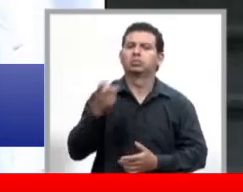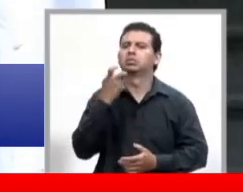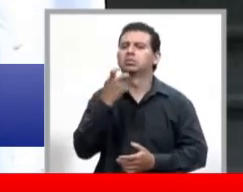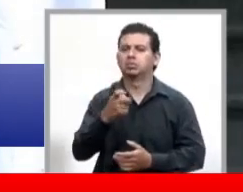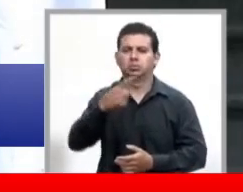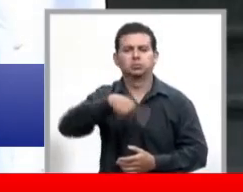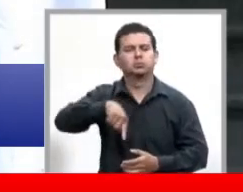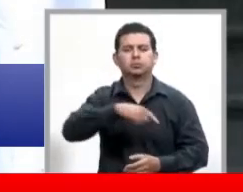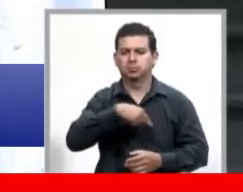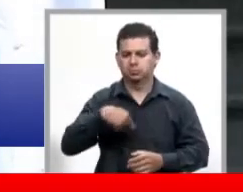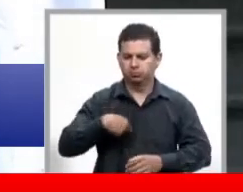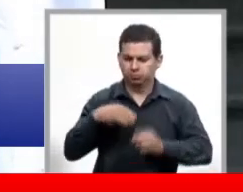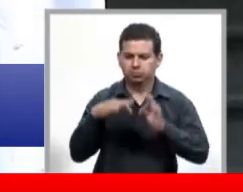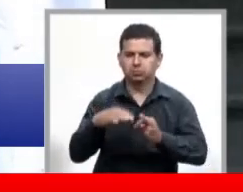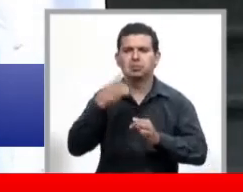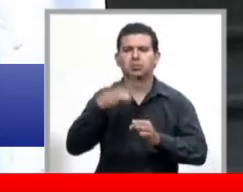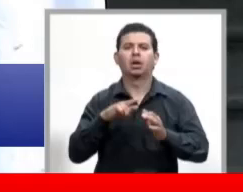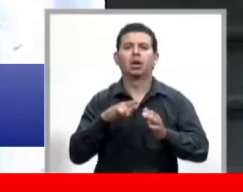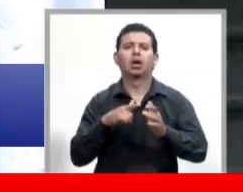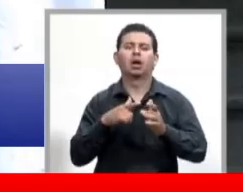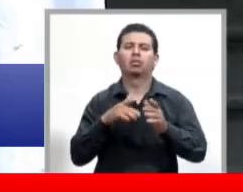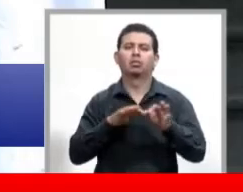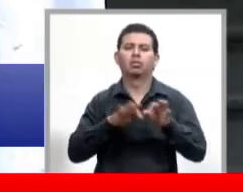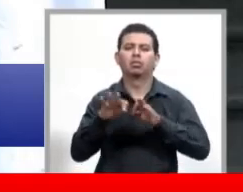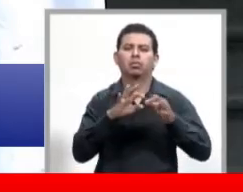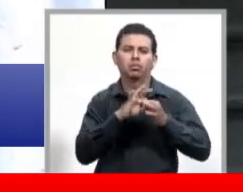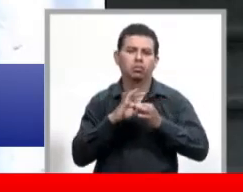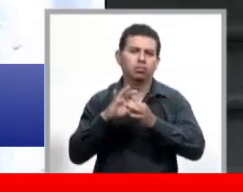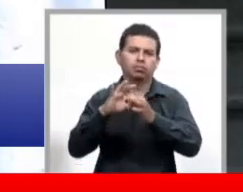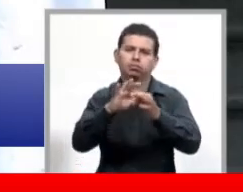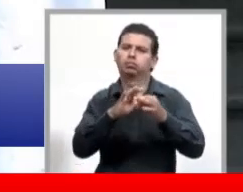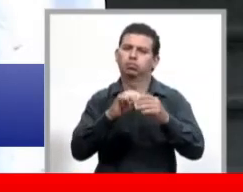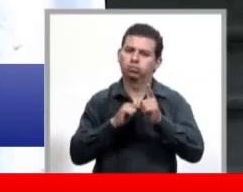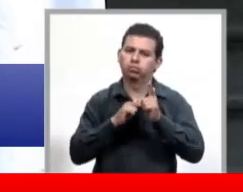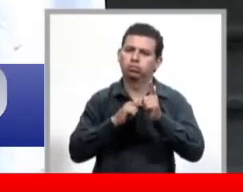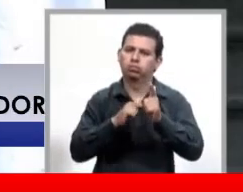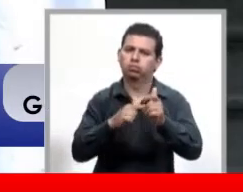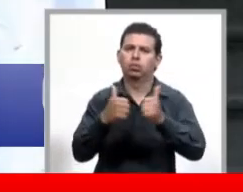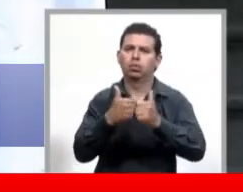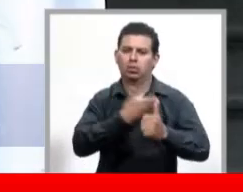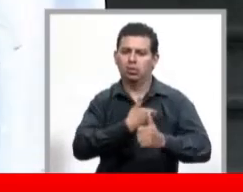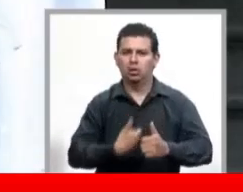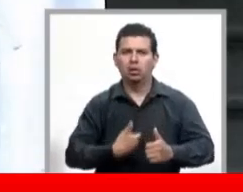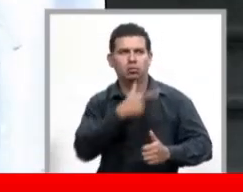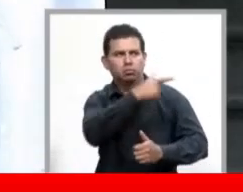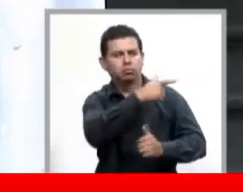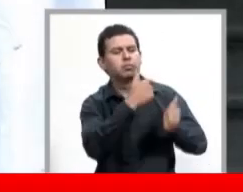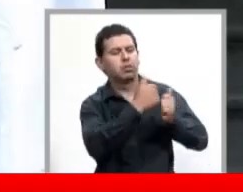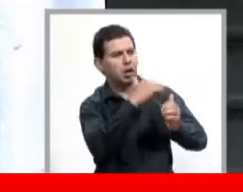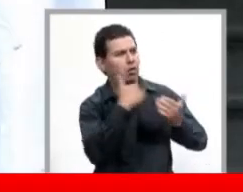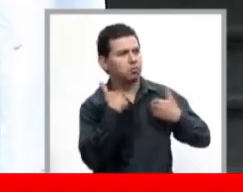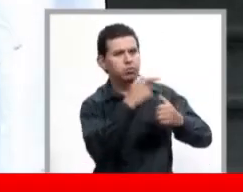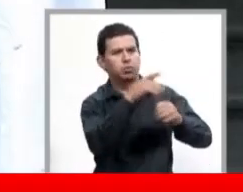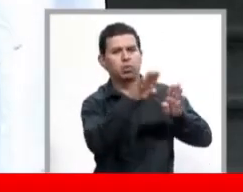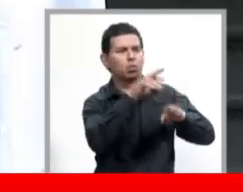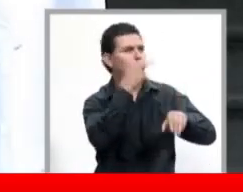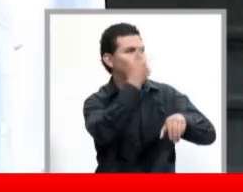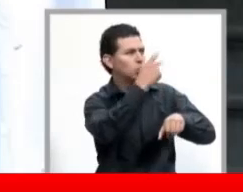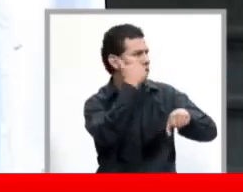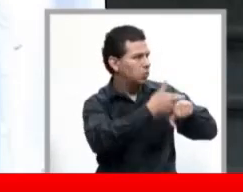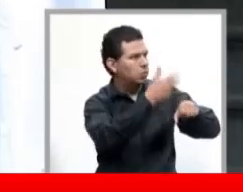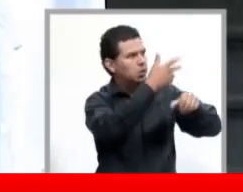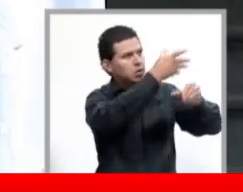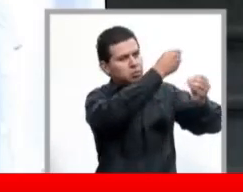listos para seguir trabajando en unidad y en coordinación, como lo hemos hecho con el presidente Andrés Manuel López Obrador, pero hoy hay que hacerlo también el